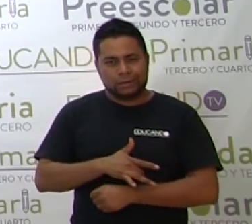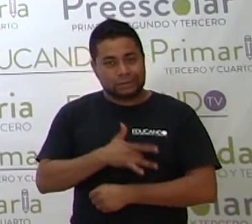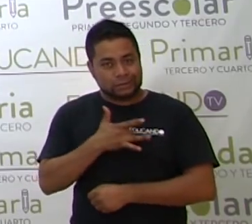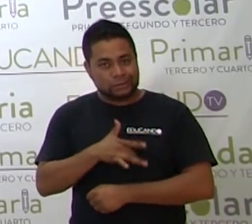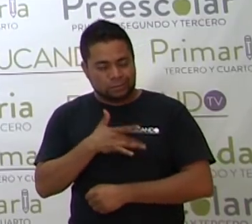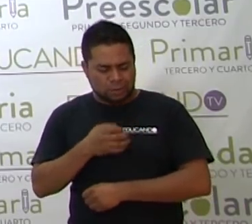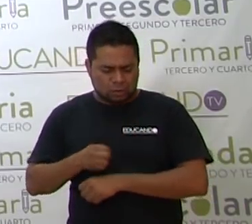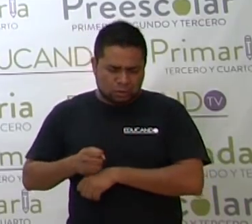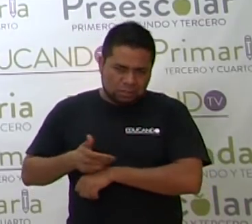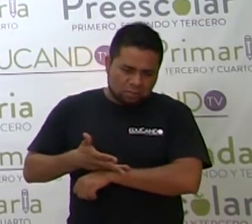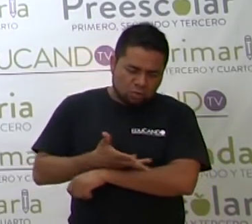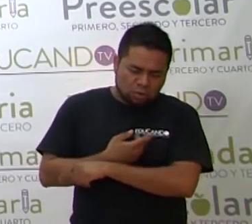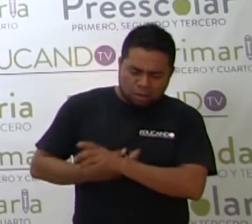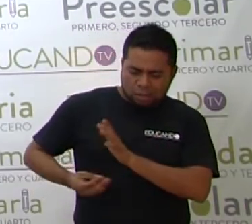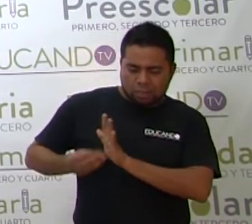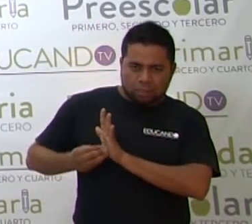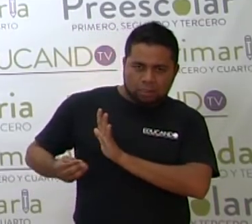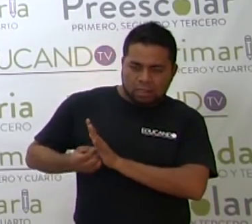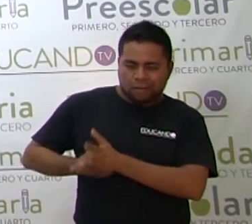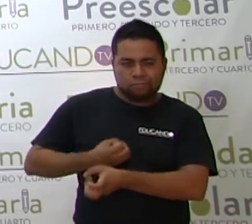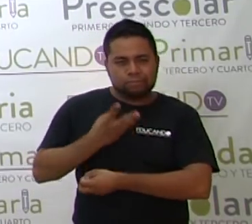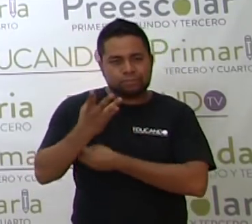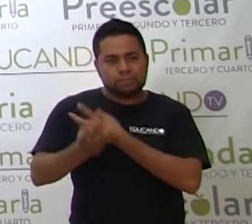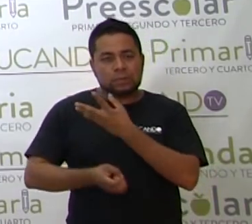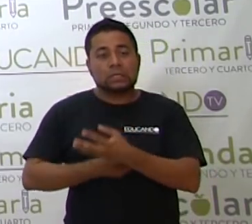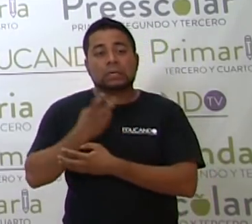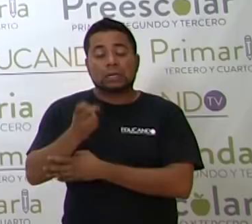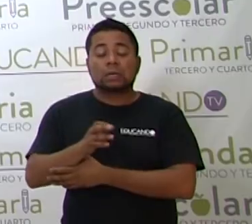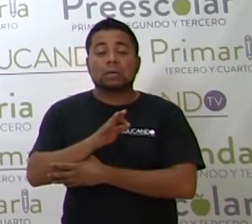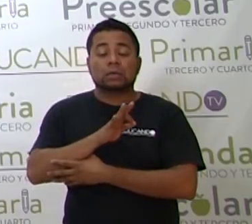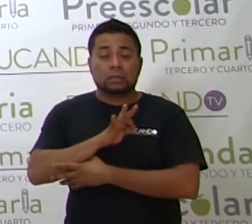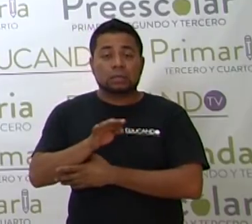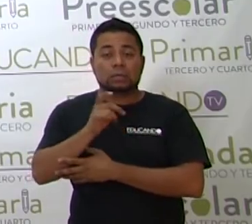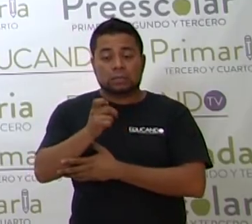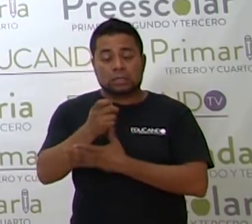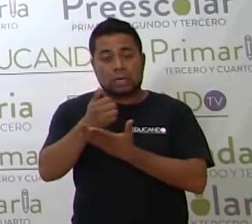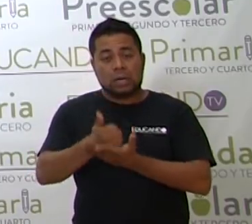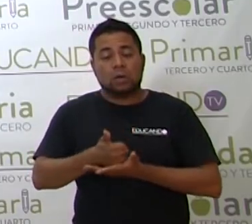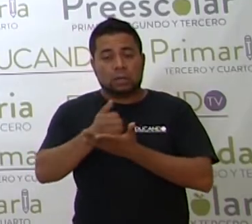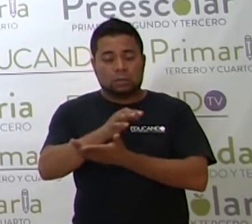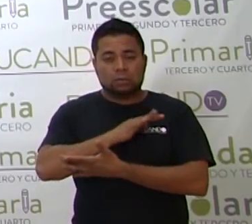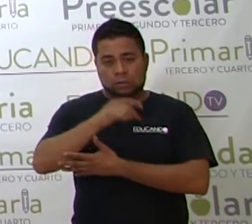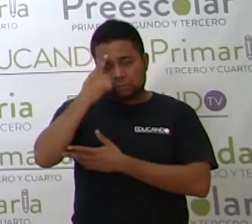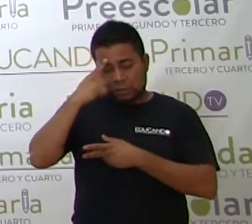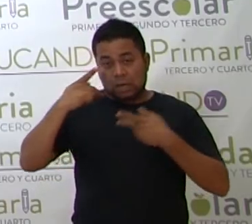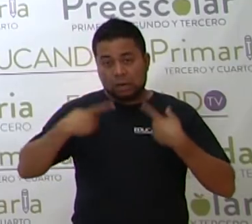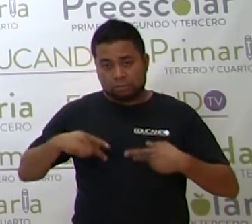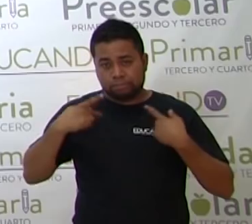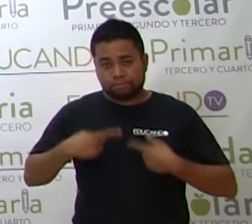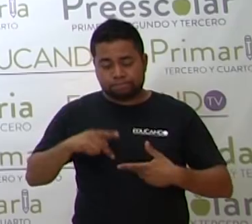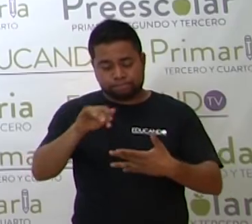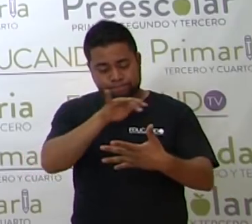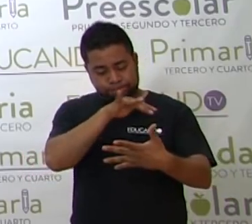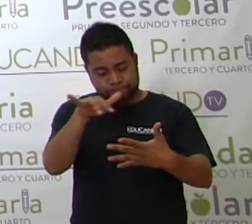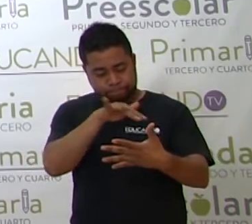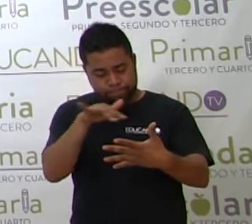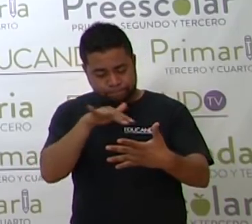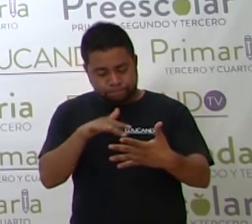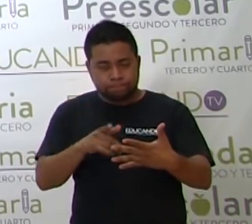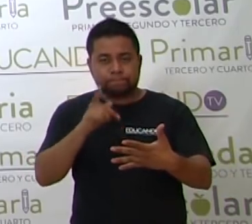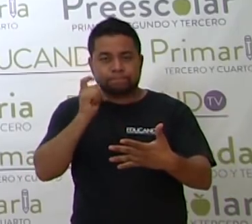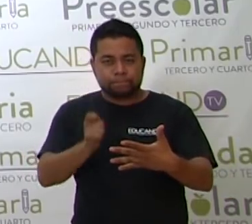y sentimientos, los cuales van a permitirle al receptor de la